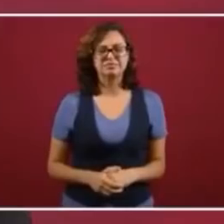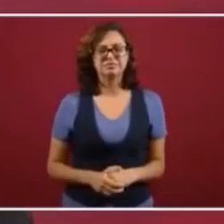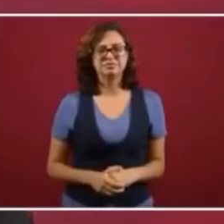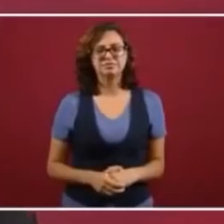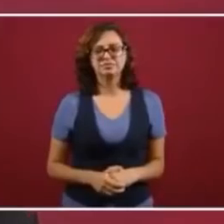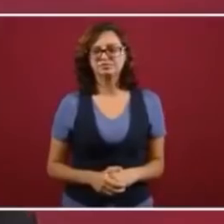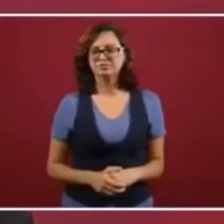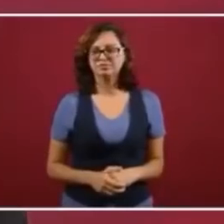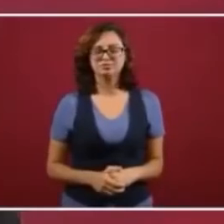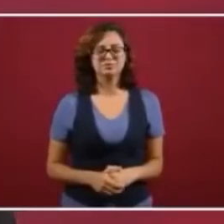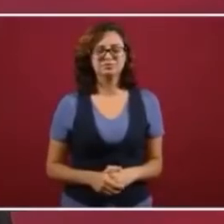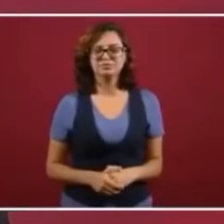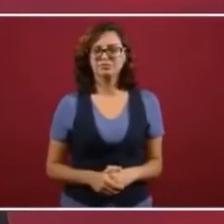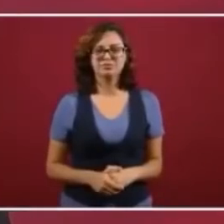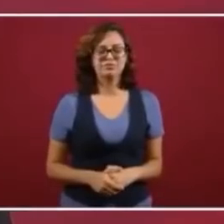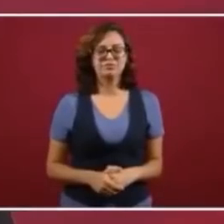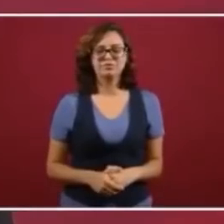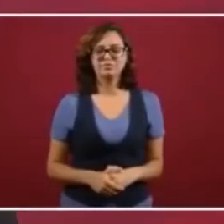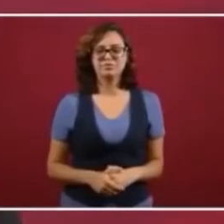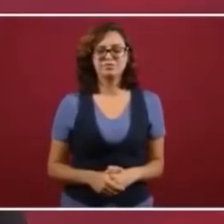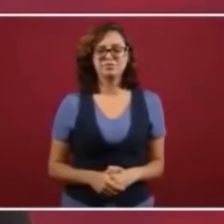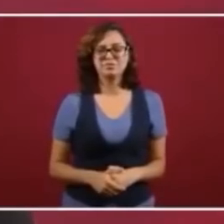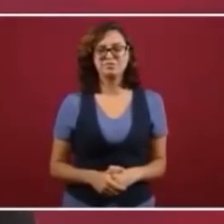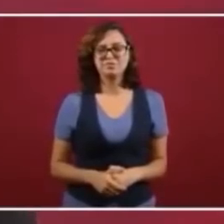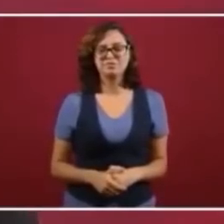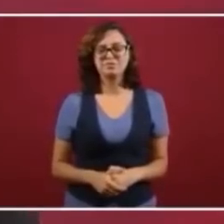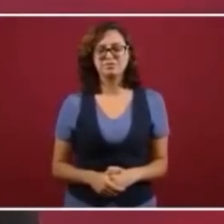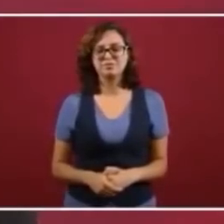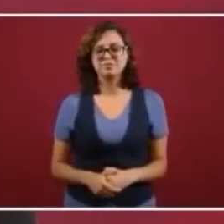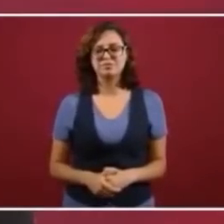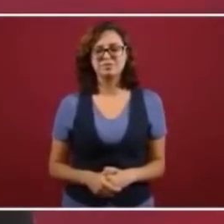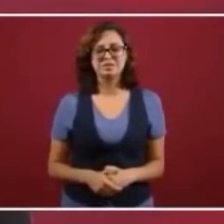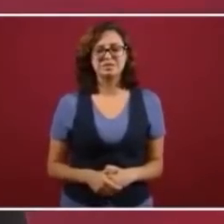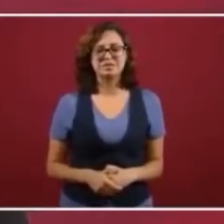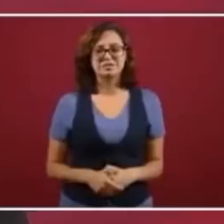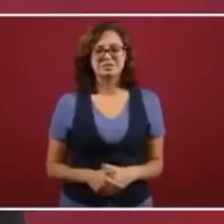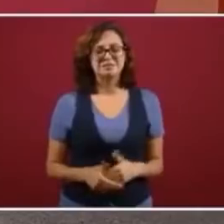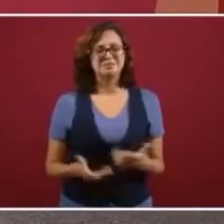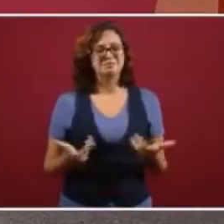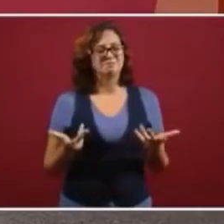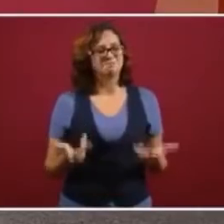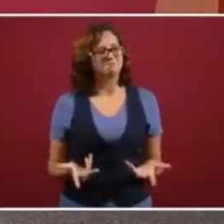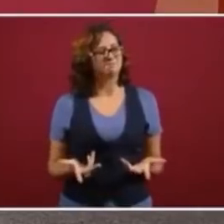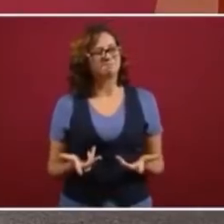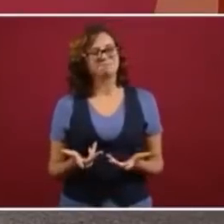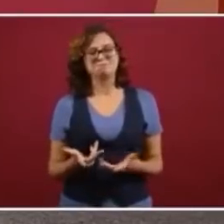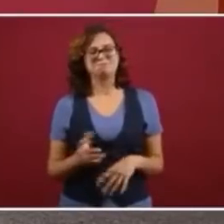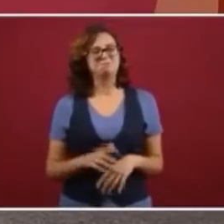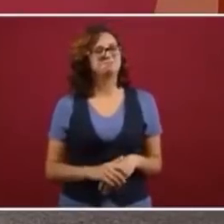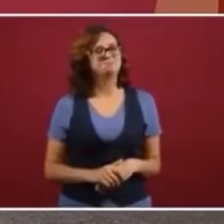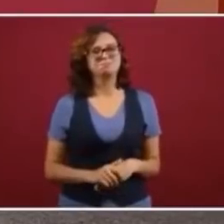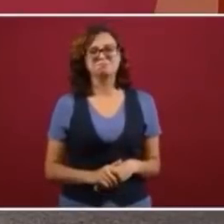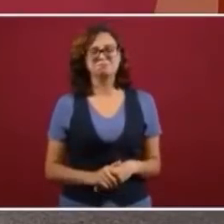Entre otras cosas, hasta se puso en riesgo